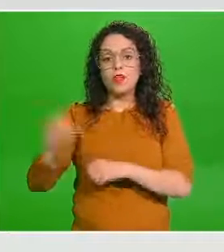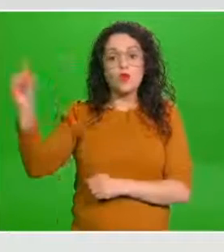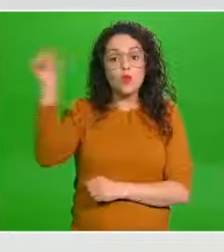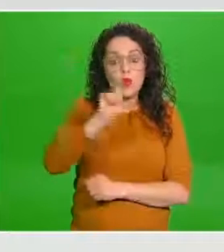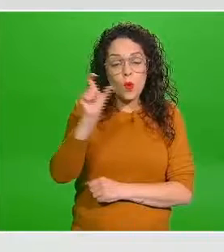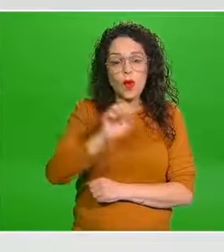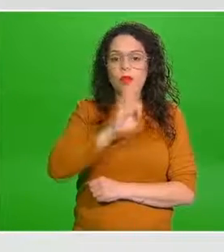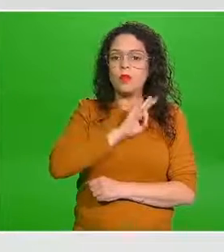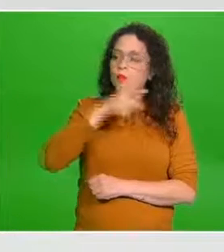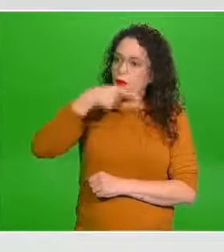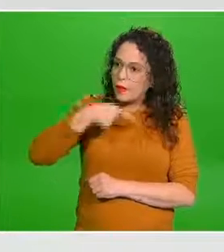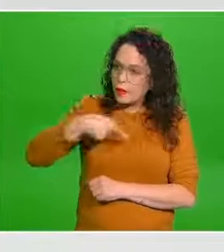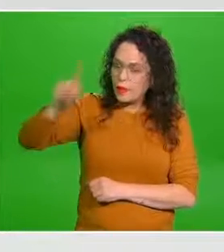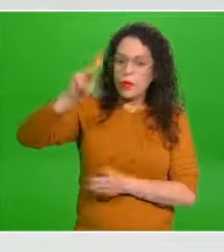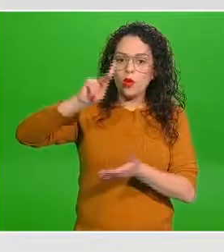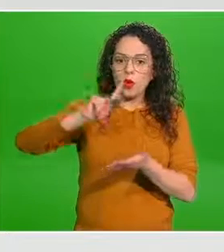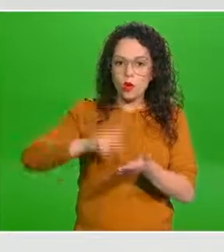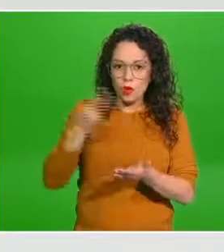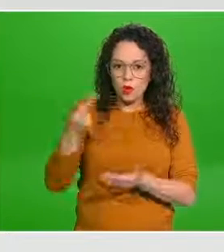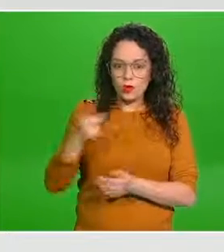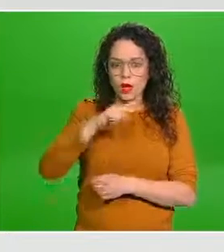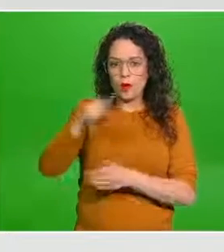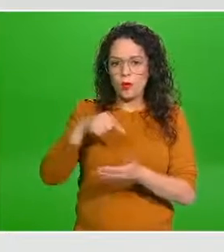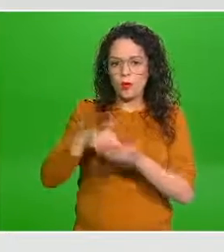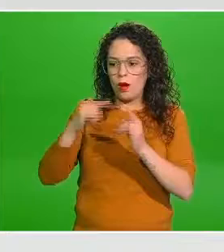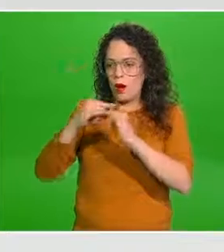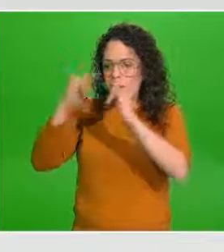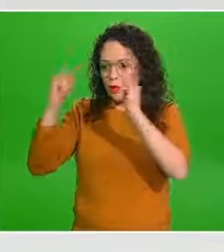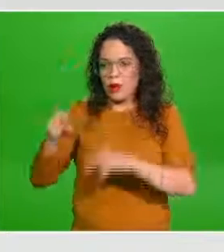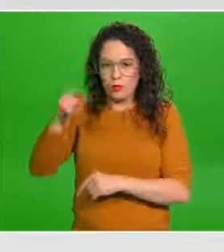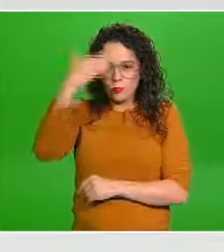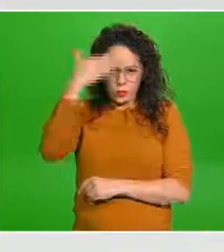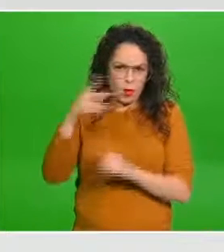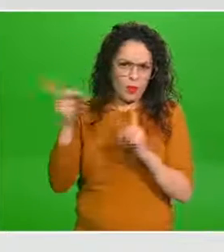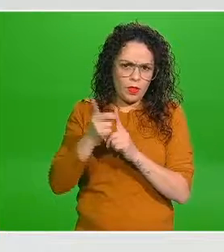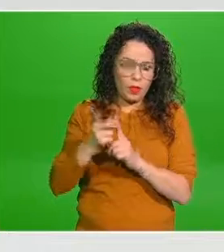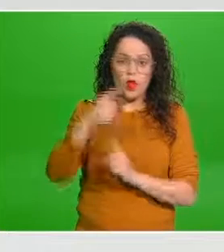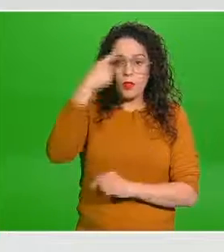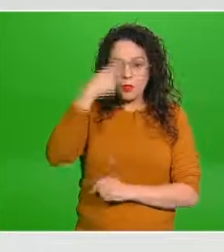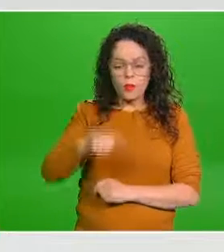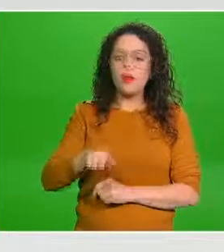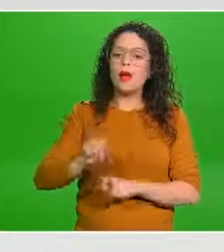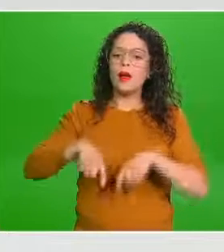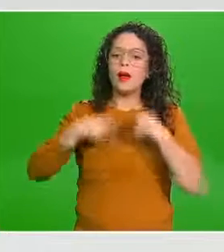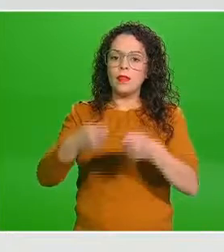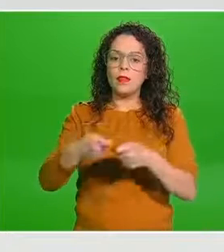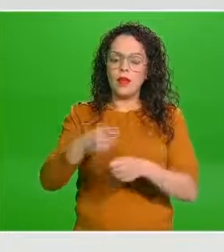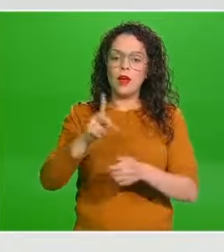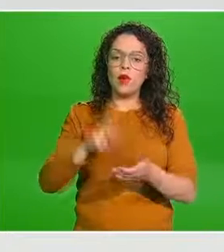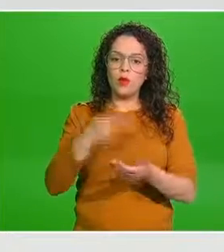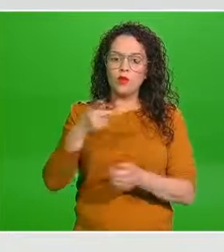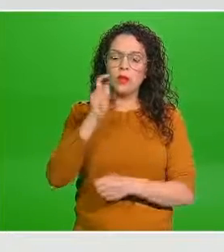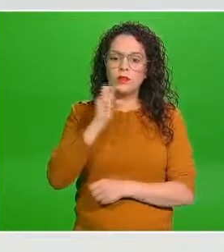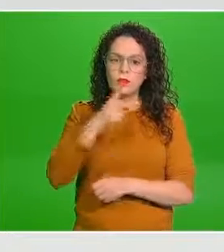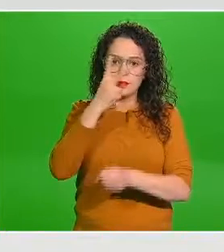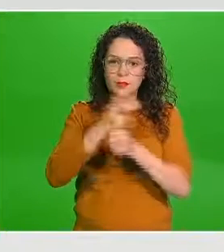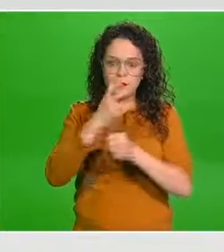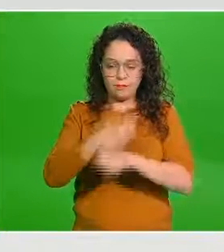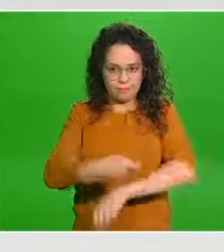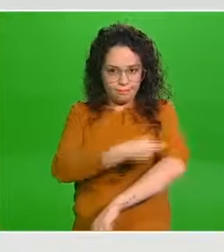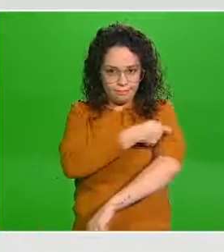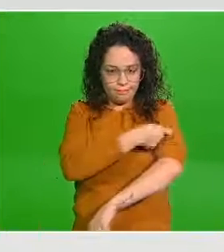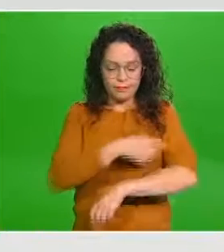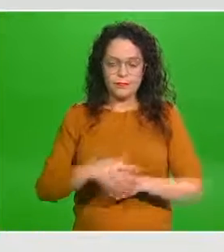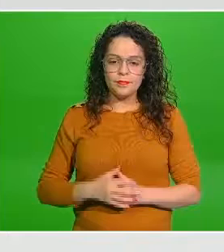pueden volverse a presentar a los puntos de vacunación ya conocidos para que puedan empezar a recibir sus segundas